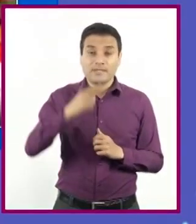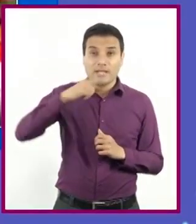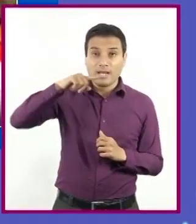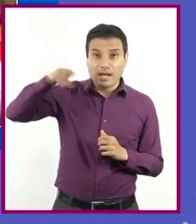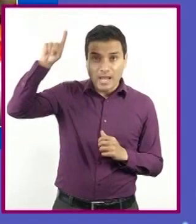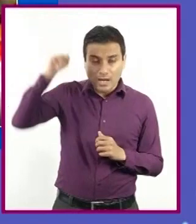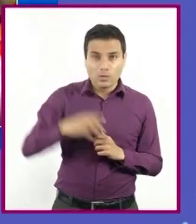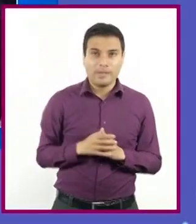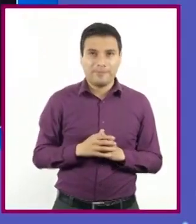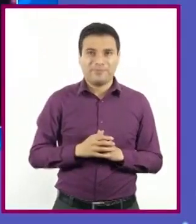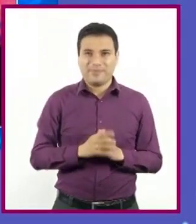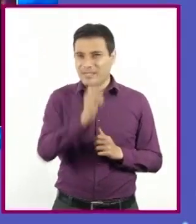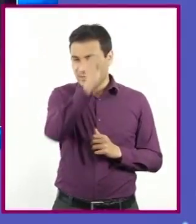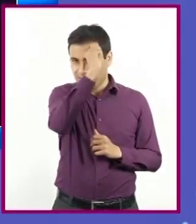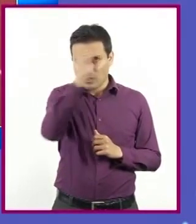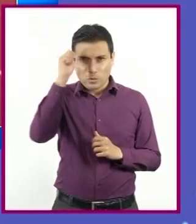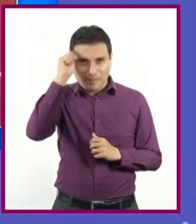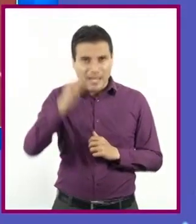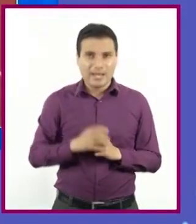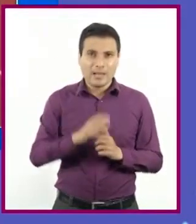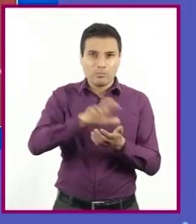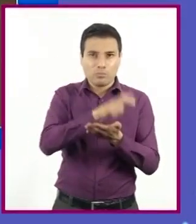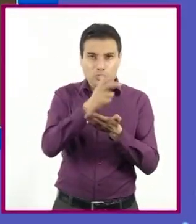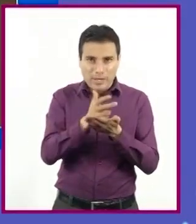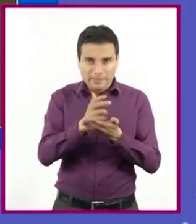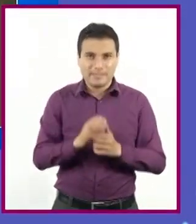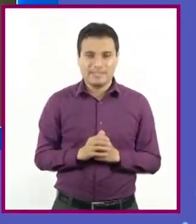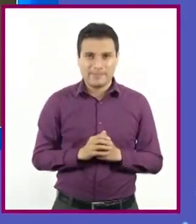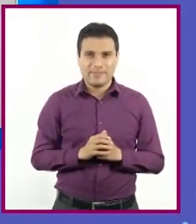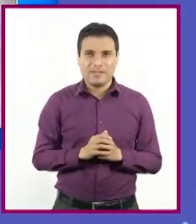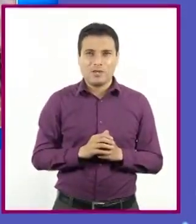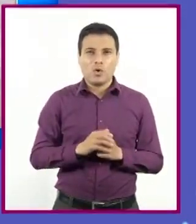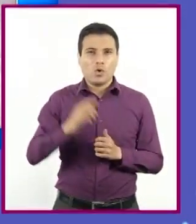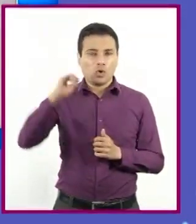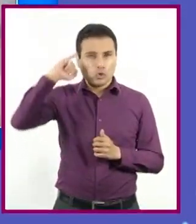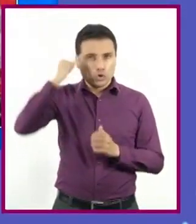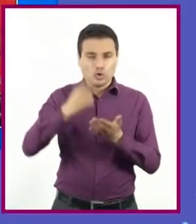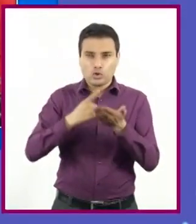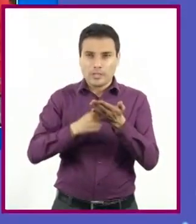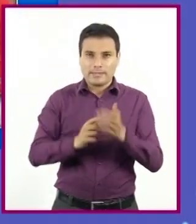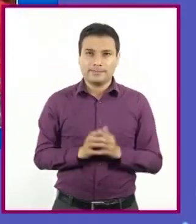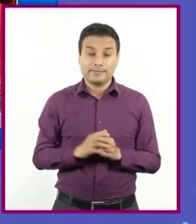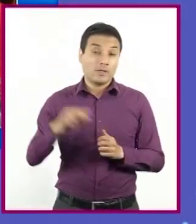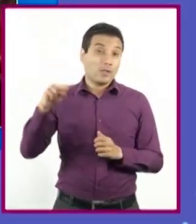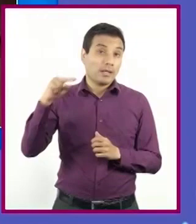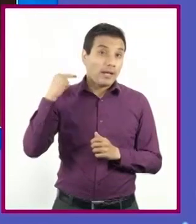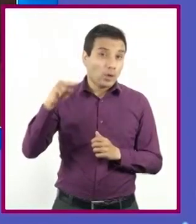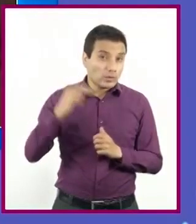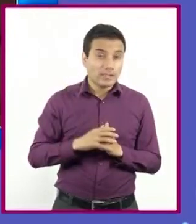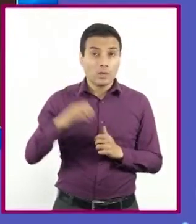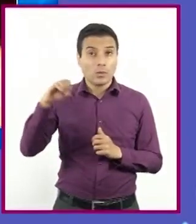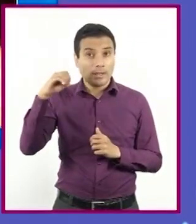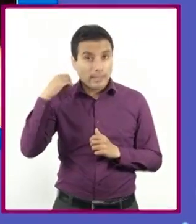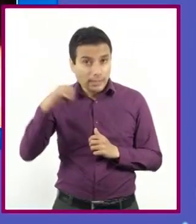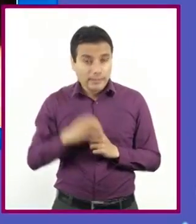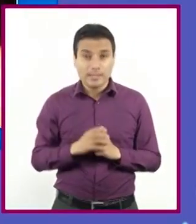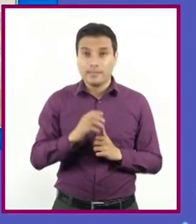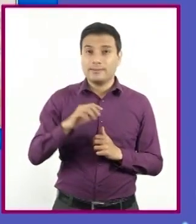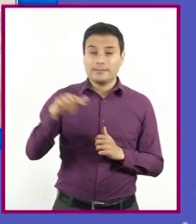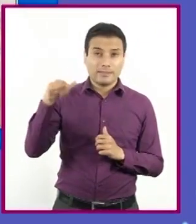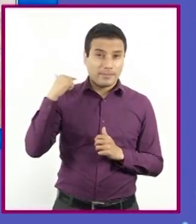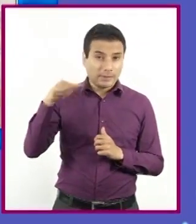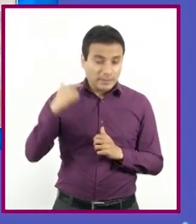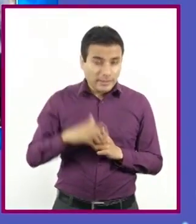tarahumara, zapoteca, purépecha o totonaca, o regional, jarocha, oaxaqueña, tapatía,